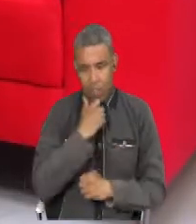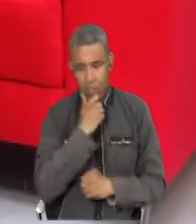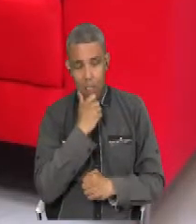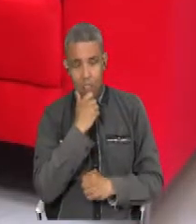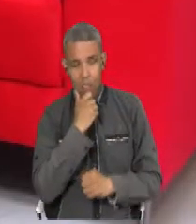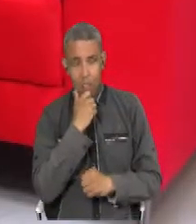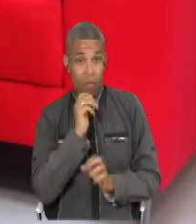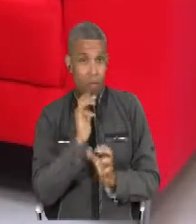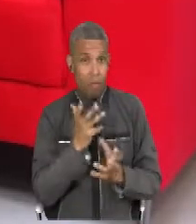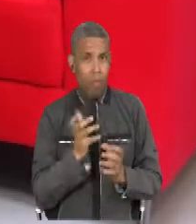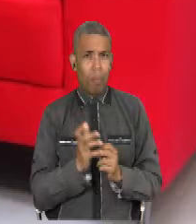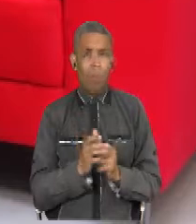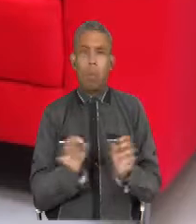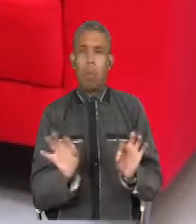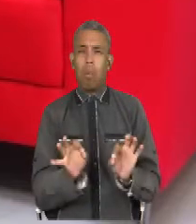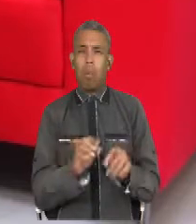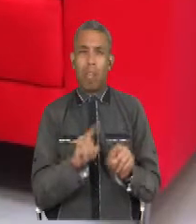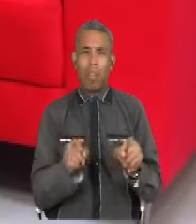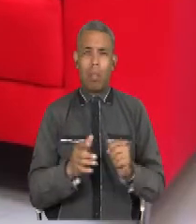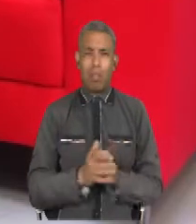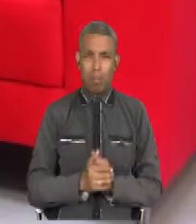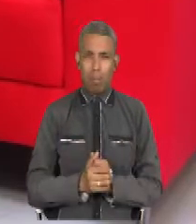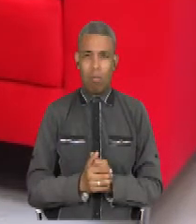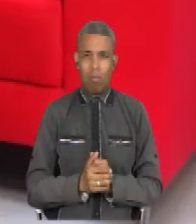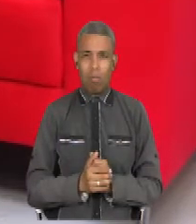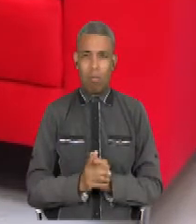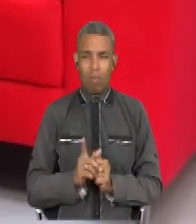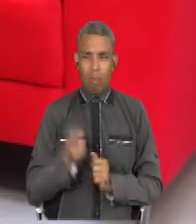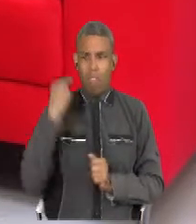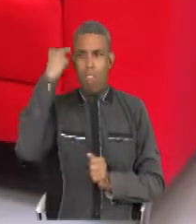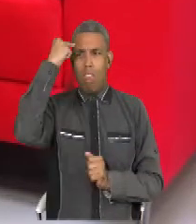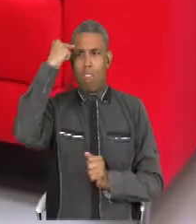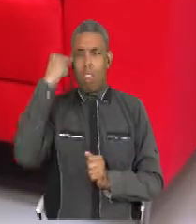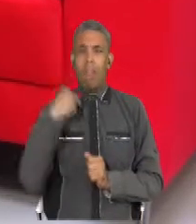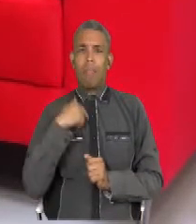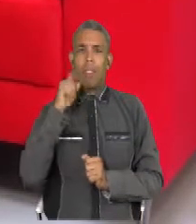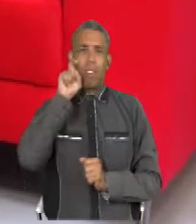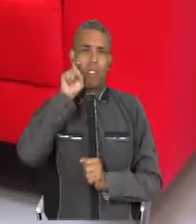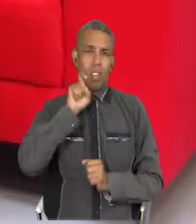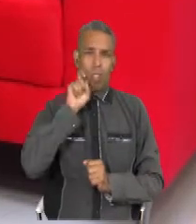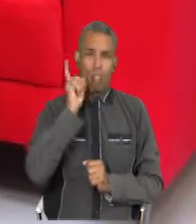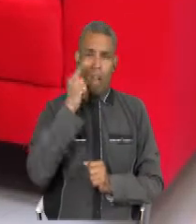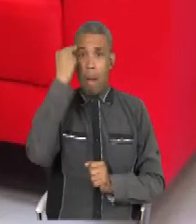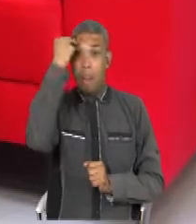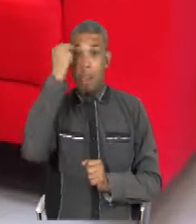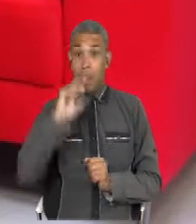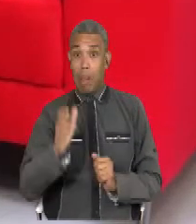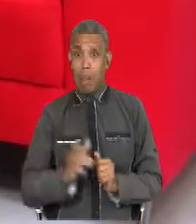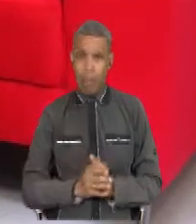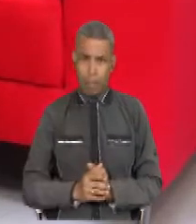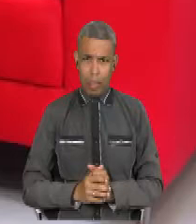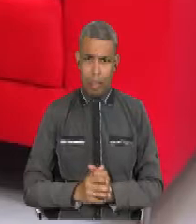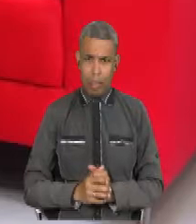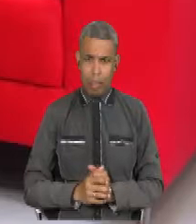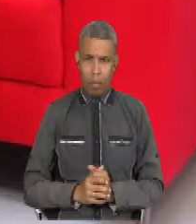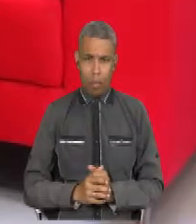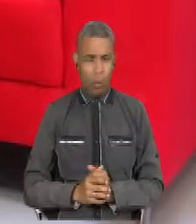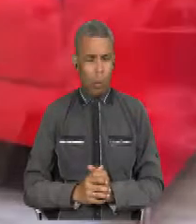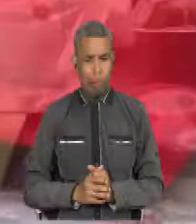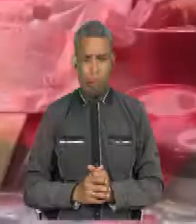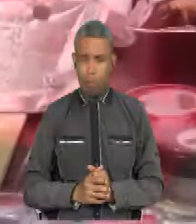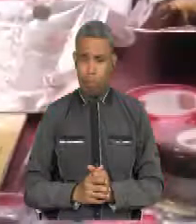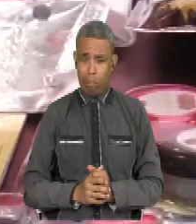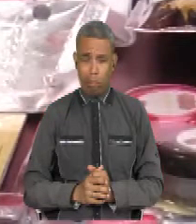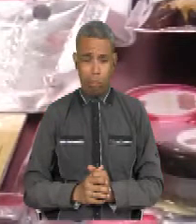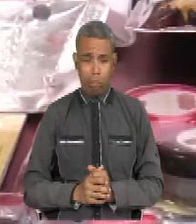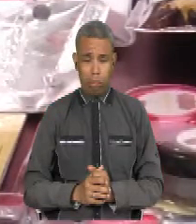vibradores y vibradores. Esa es la idea que la gente, cuando se les dice sex shop, piensan en vibradores. No, señor, no, señor.